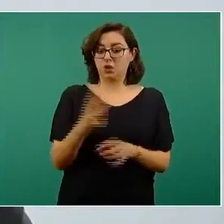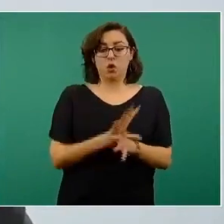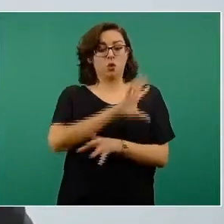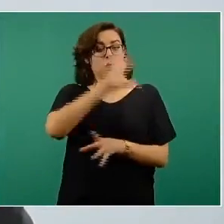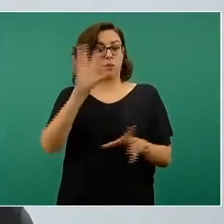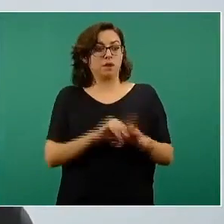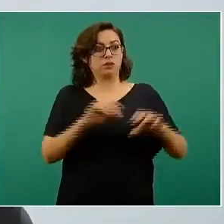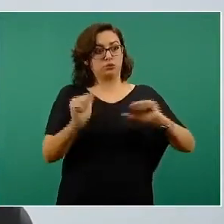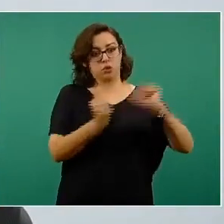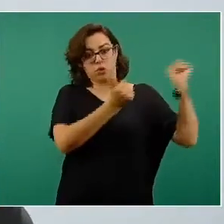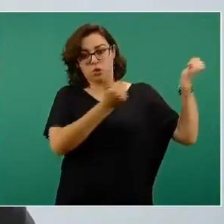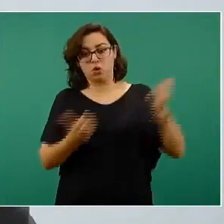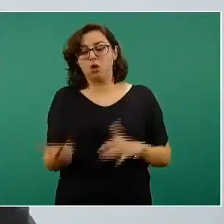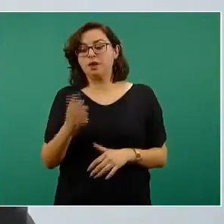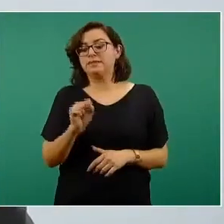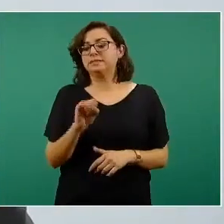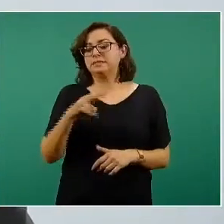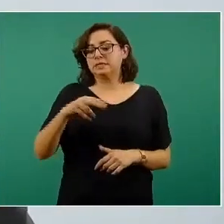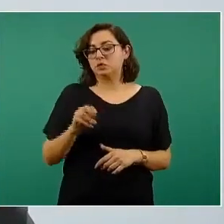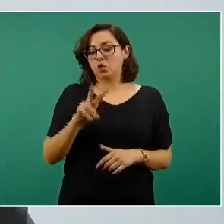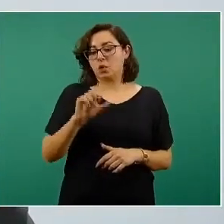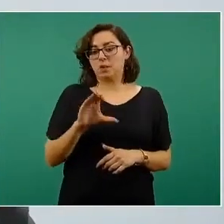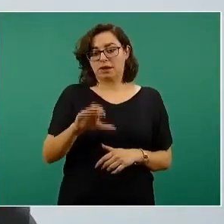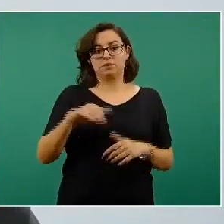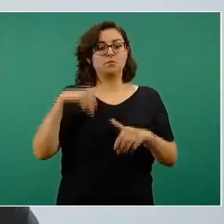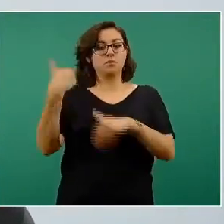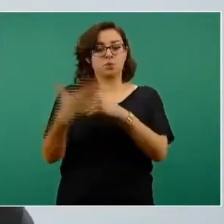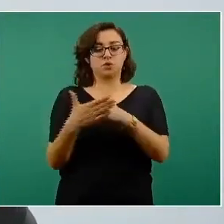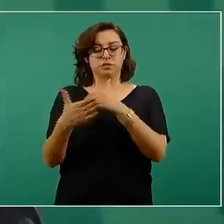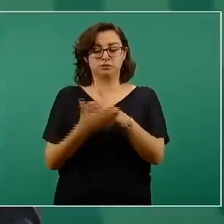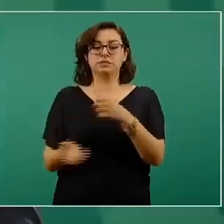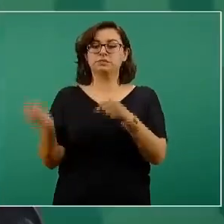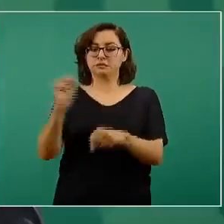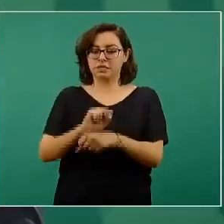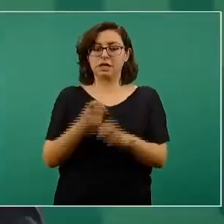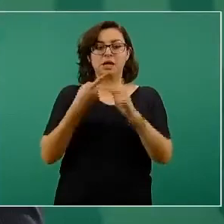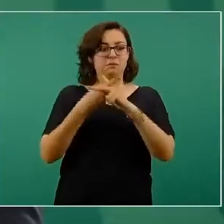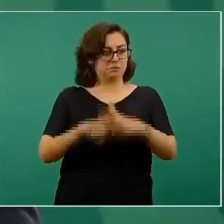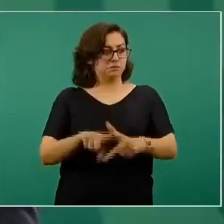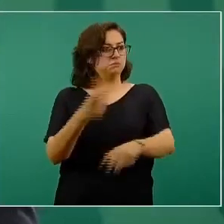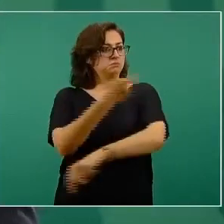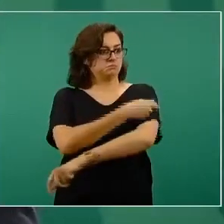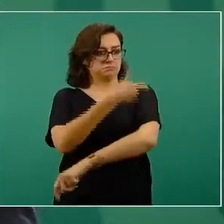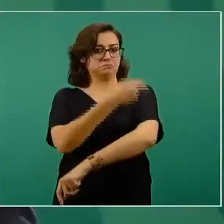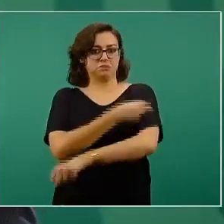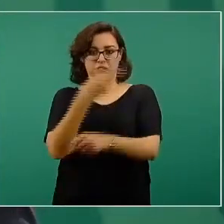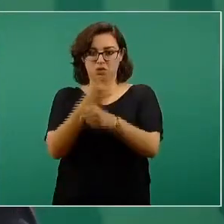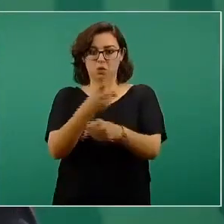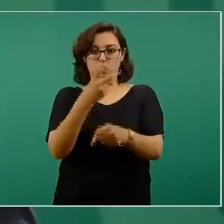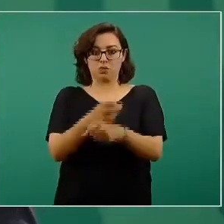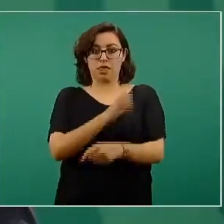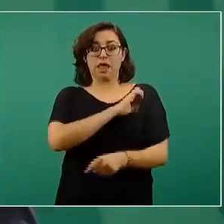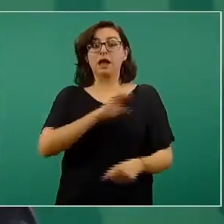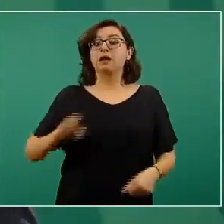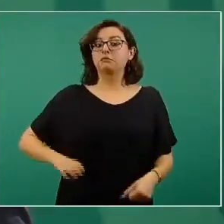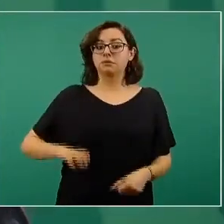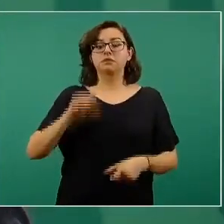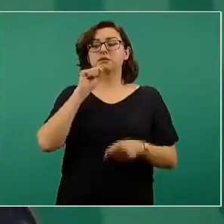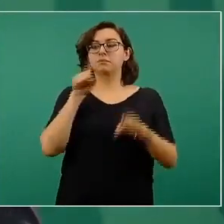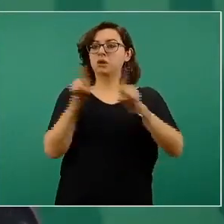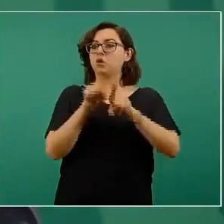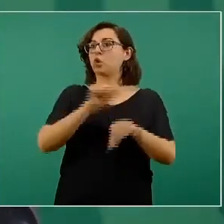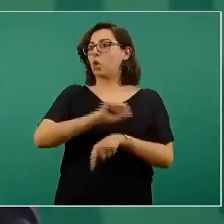dotación completa para obviamente cubrir todas las segundas dosis, no solamente en Ecatepec, sino también en otros municipios